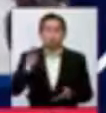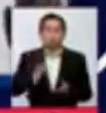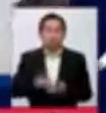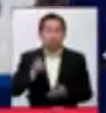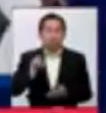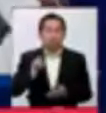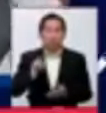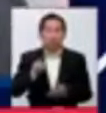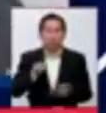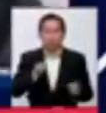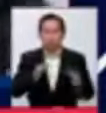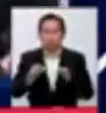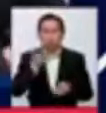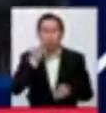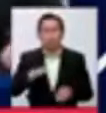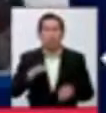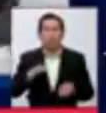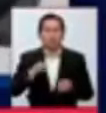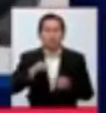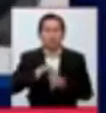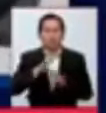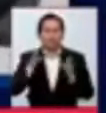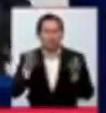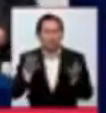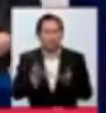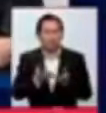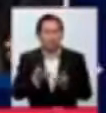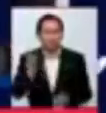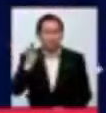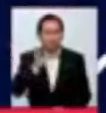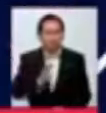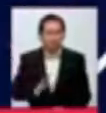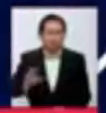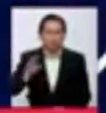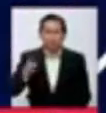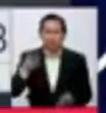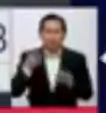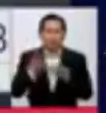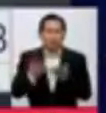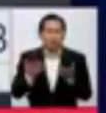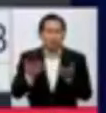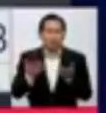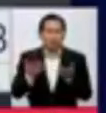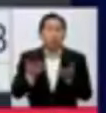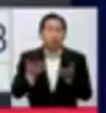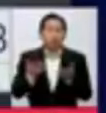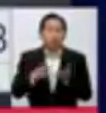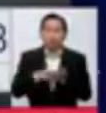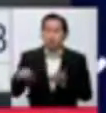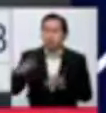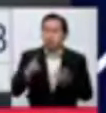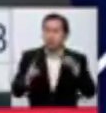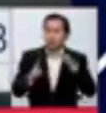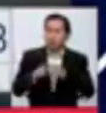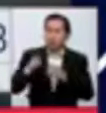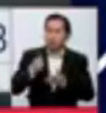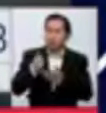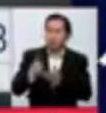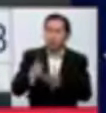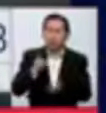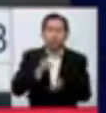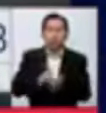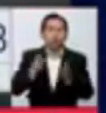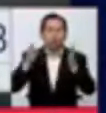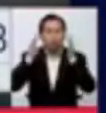se manejó muy mal la situación de pandemia en recintos penitenciarios, se pueda generar una asistencia